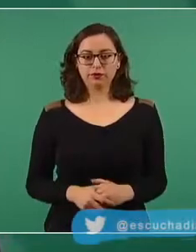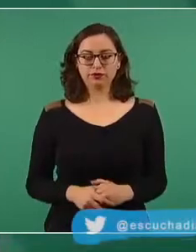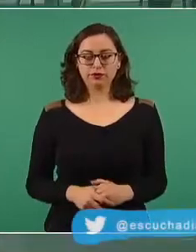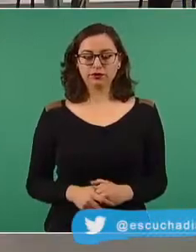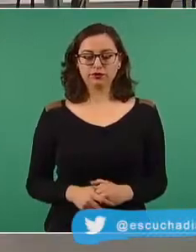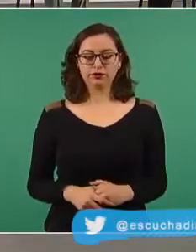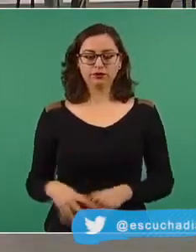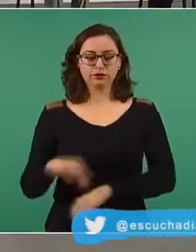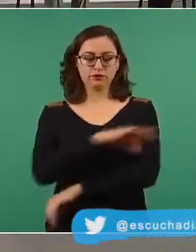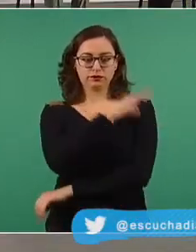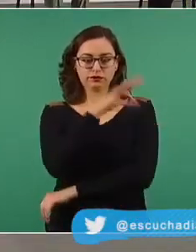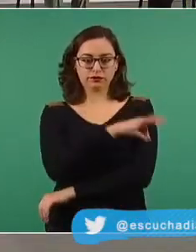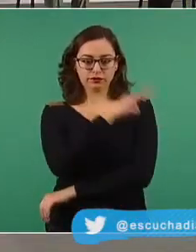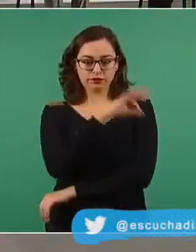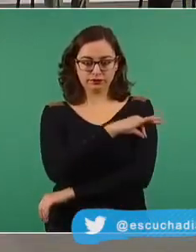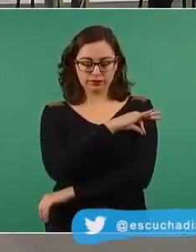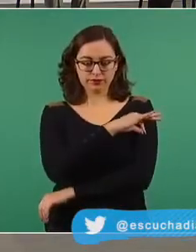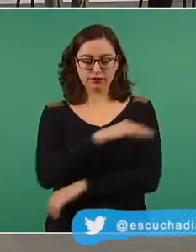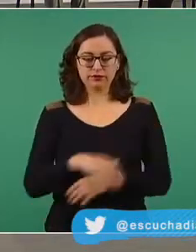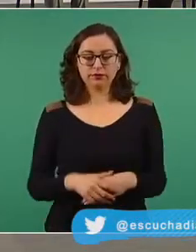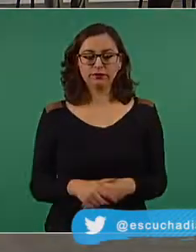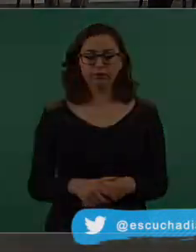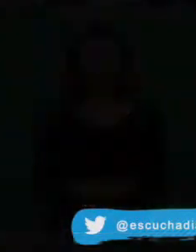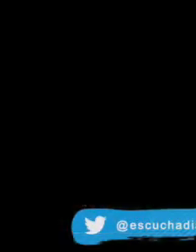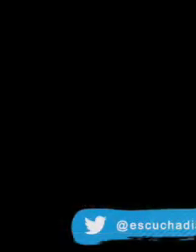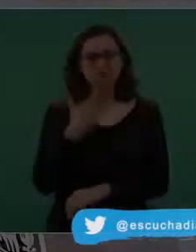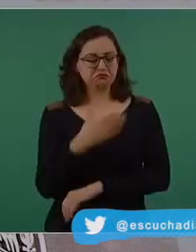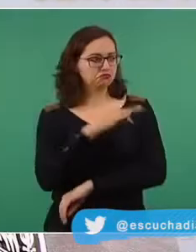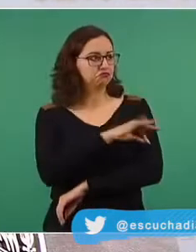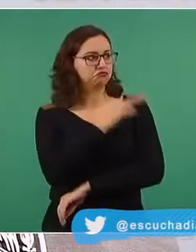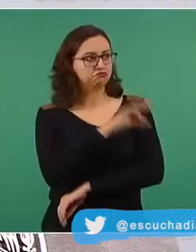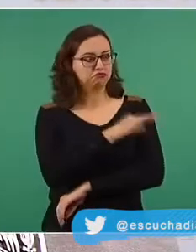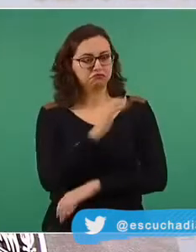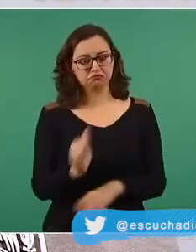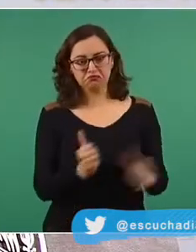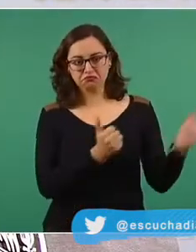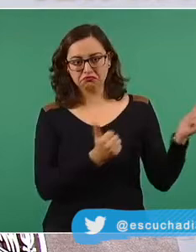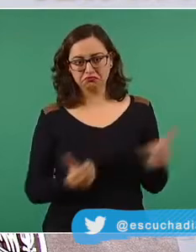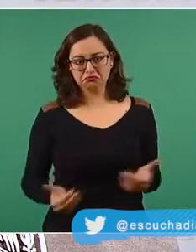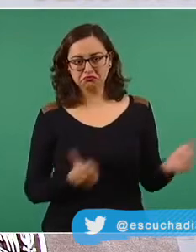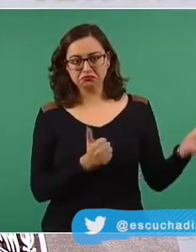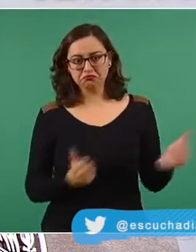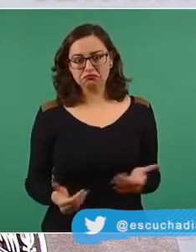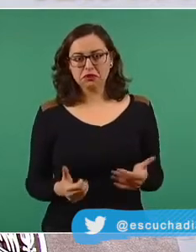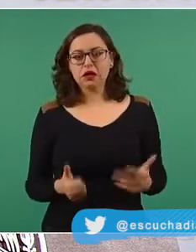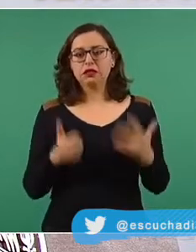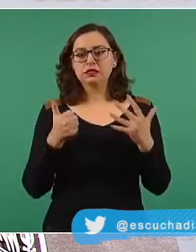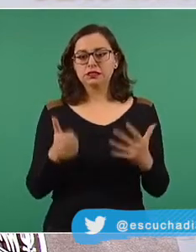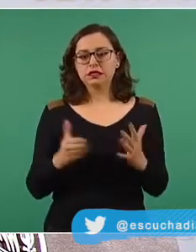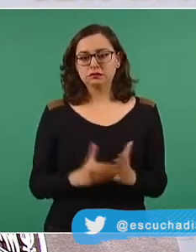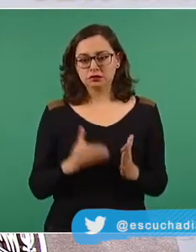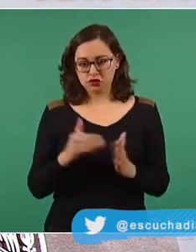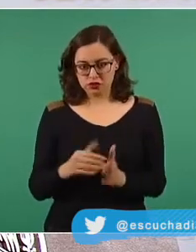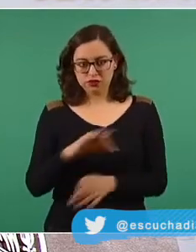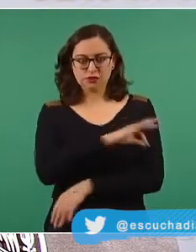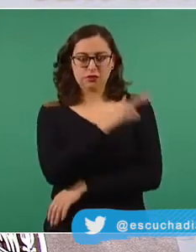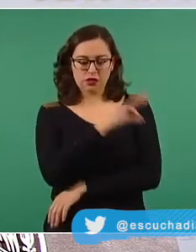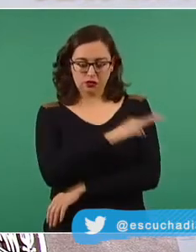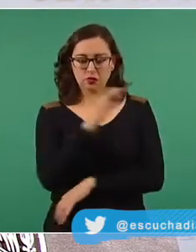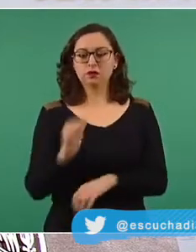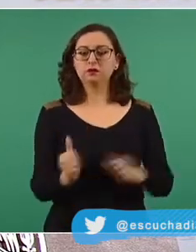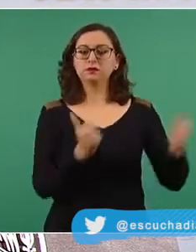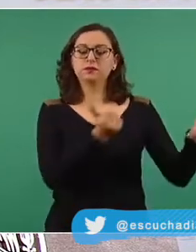Vamos a ver ahora vacunación. Como parte de la Estrategia Nacional de Vacunación, en las últimas 24 horas se han